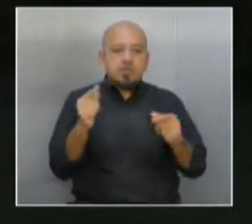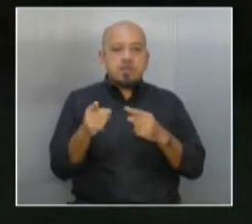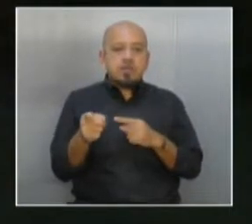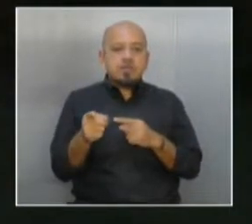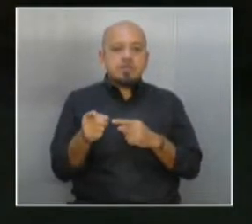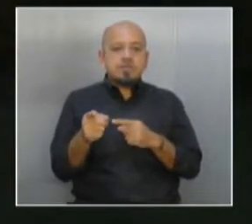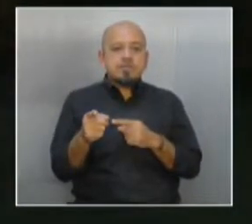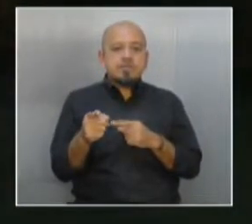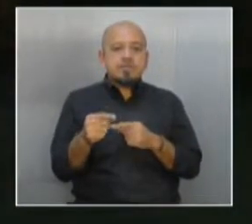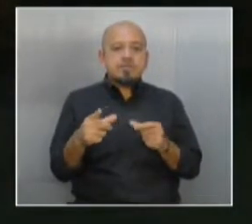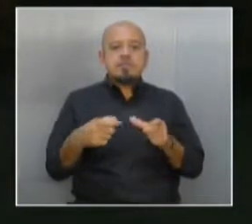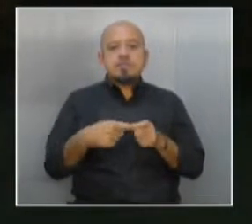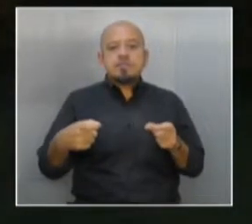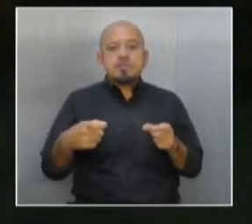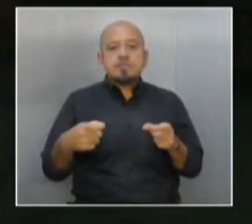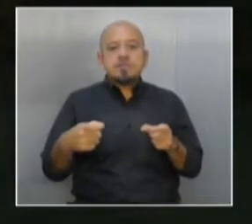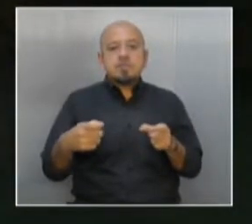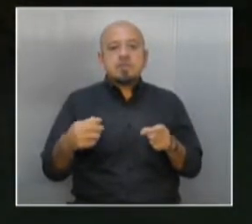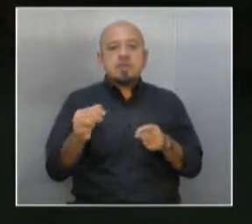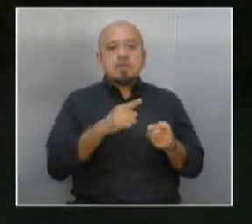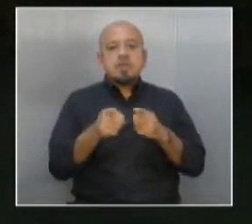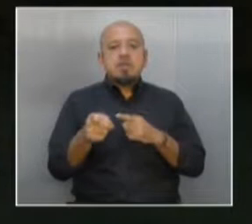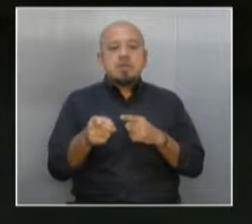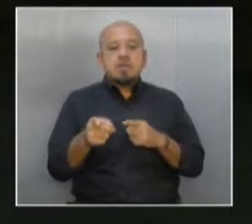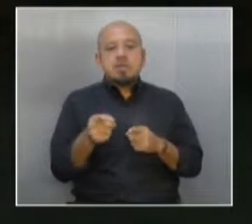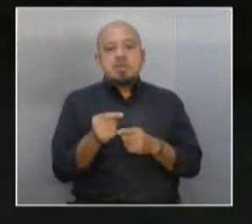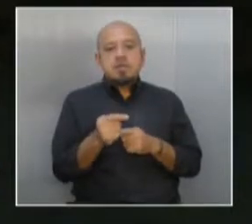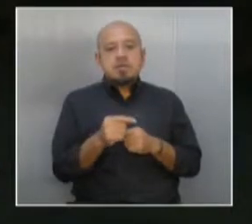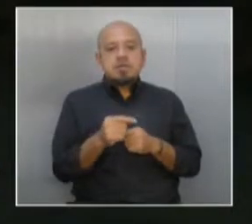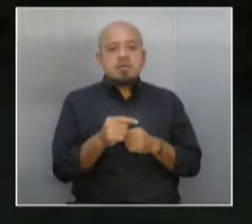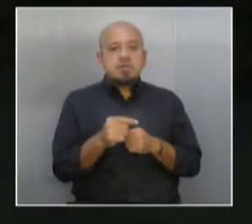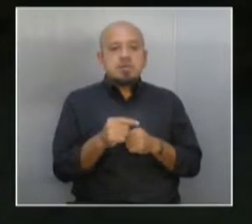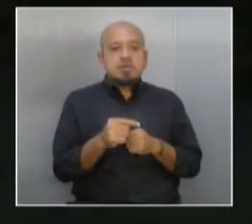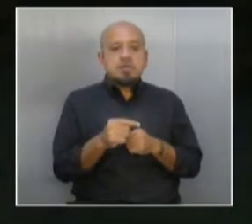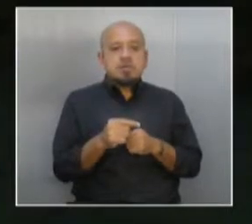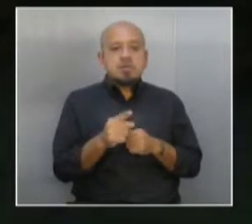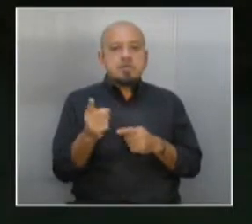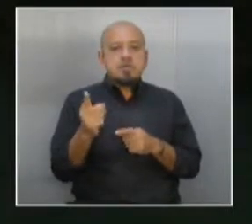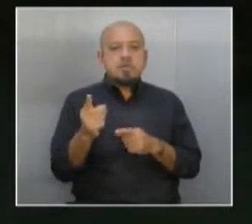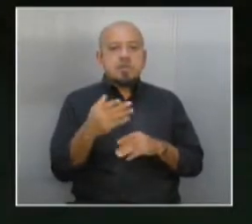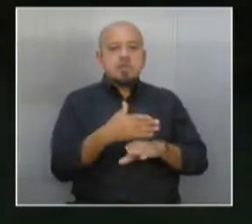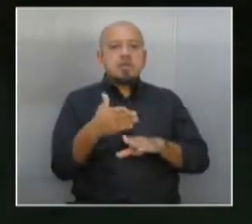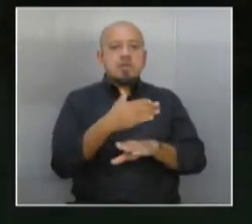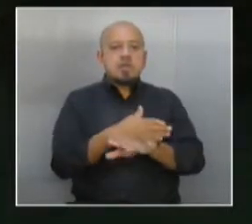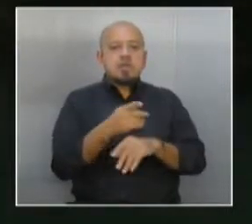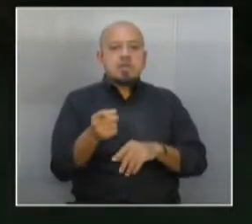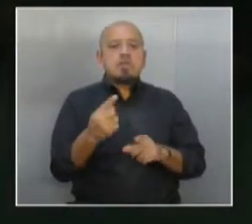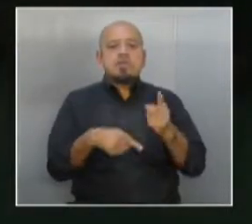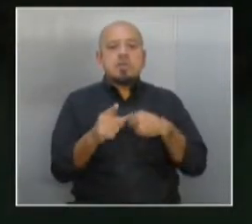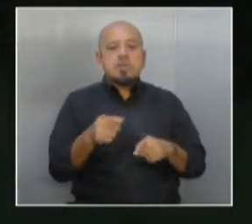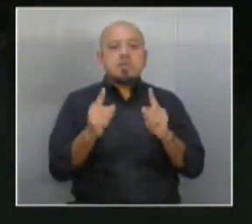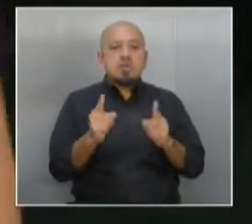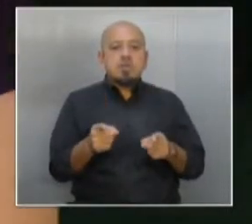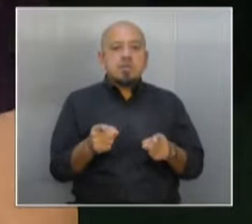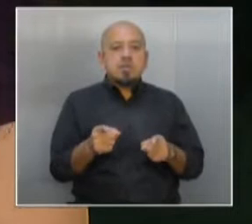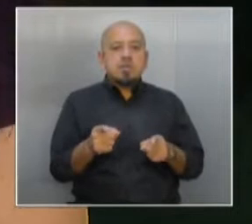a canjearla, tienen que ir excelente, directamente a la boletería y tienen hasta unos días antes. Pero también pueden ir el mismo